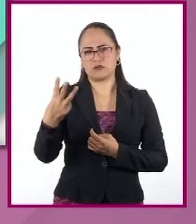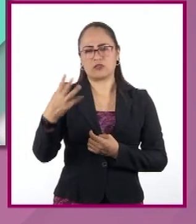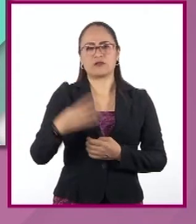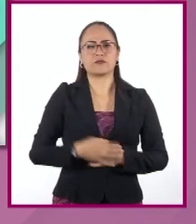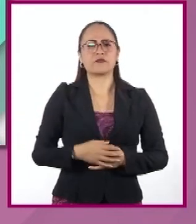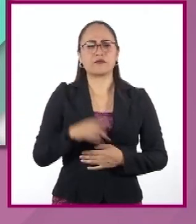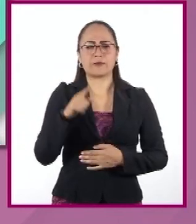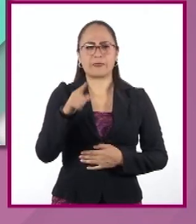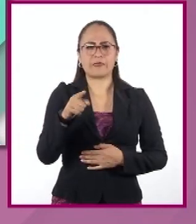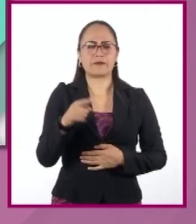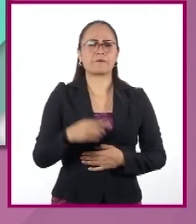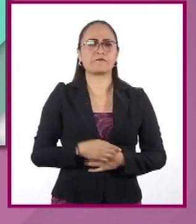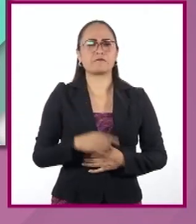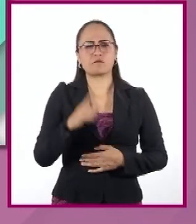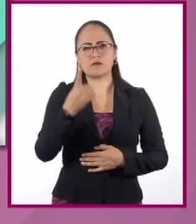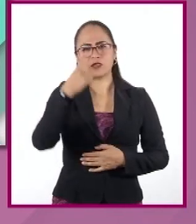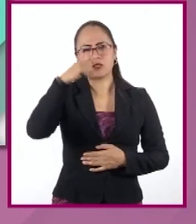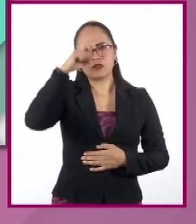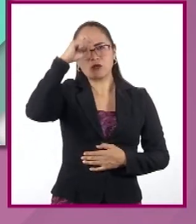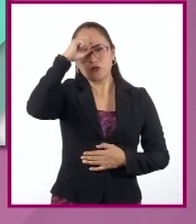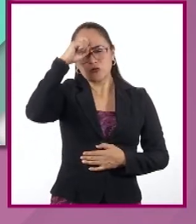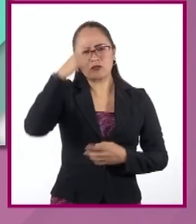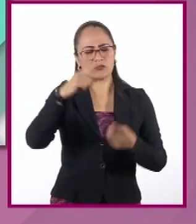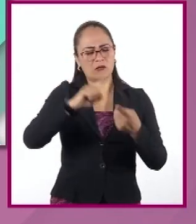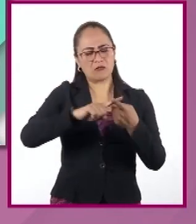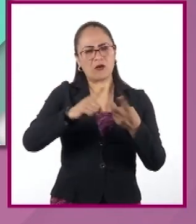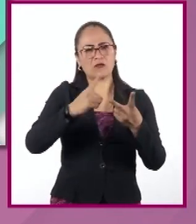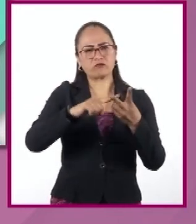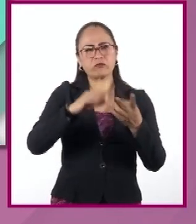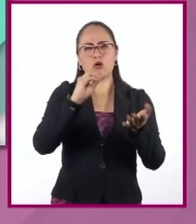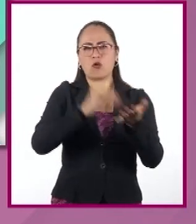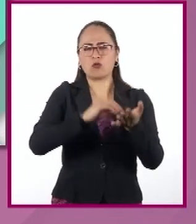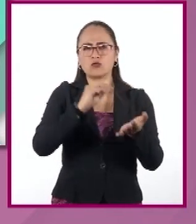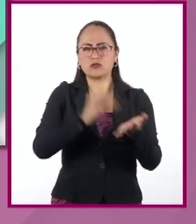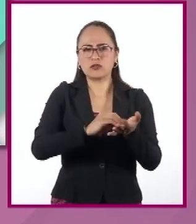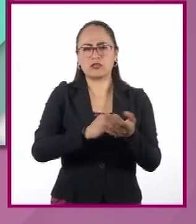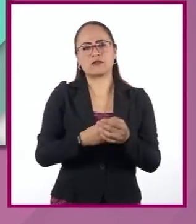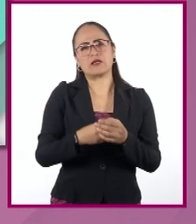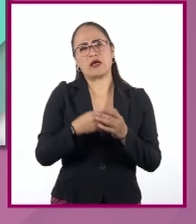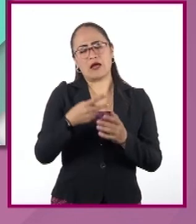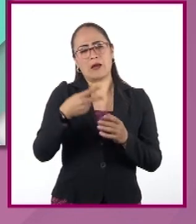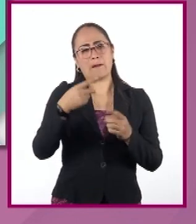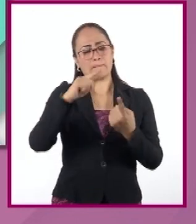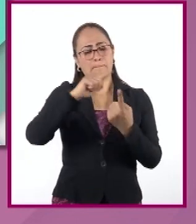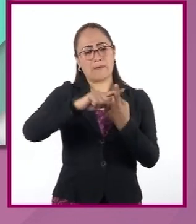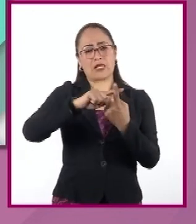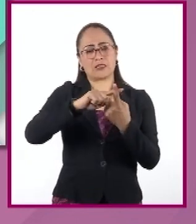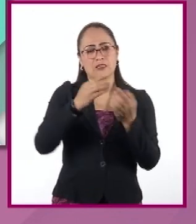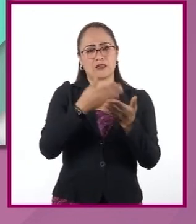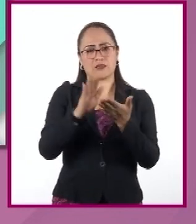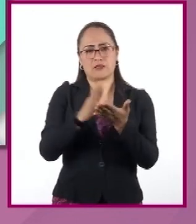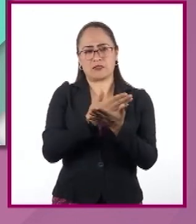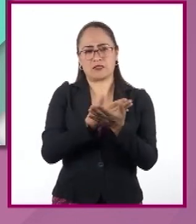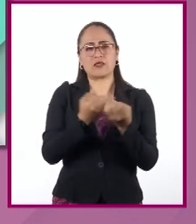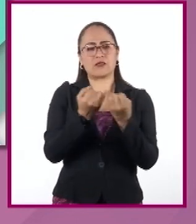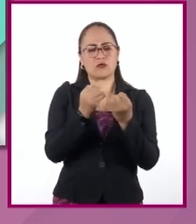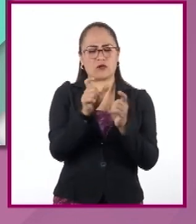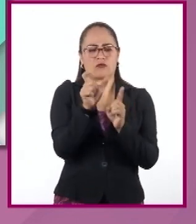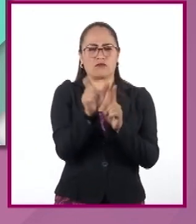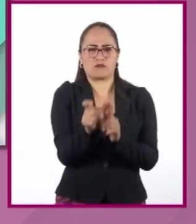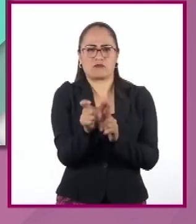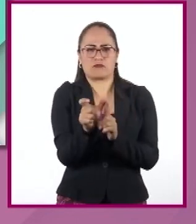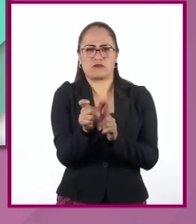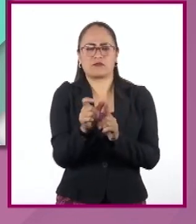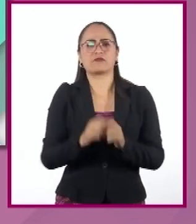dos términos, incógnita y constante, separados por el signo más. Y el segundo miembro,